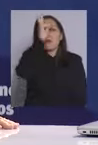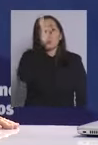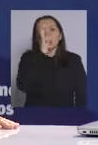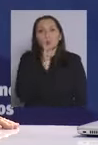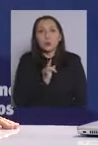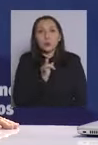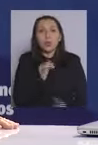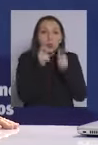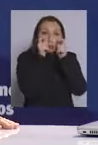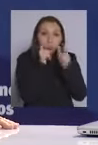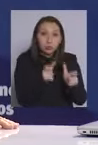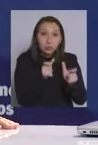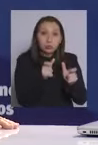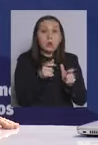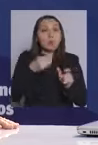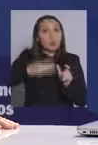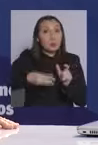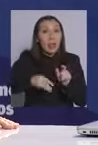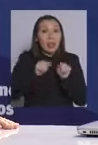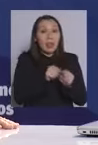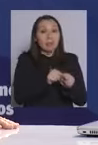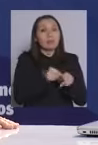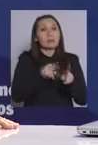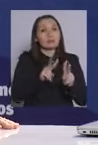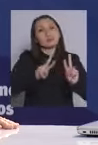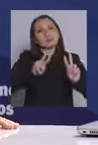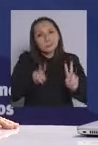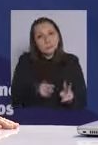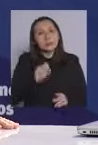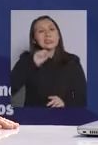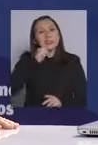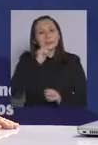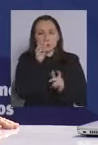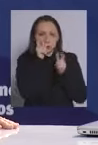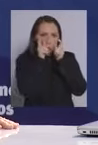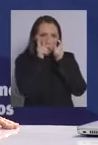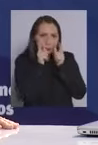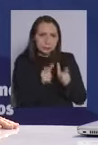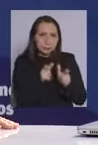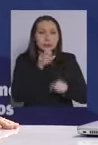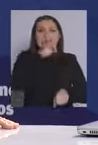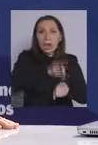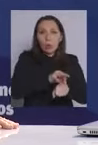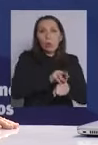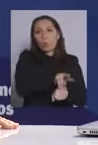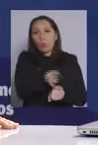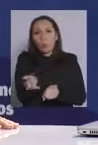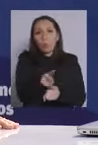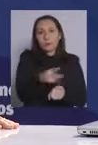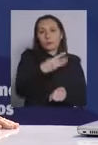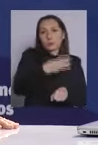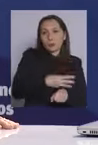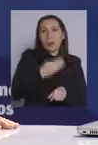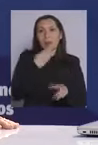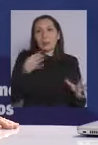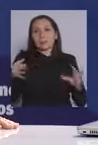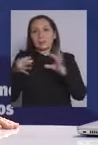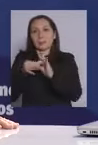funcionarios fiscalizadores municipales para que actúen también como fiscalizadores en salud. En la práctica